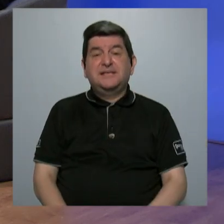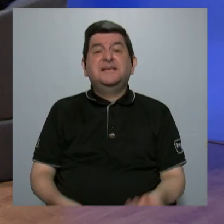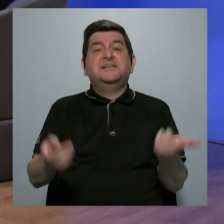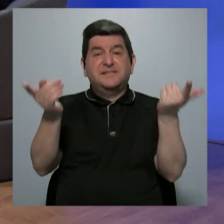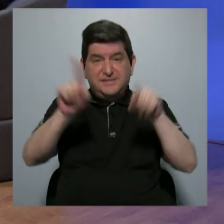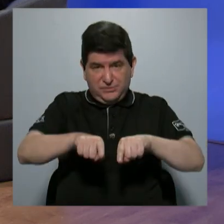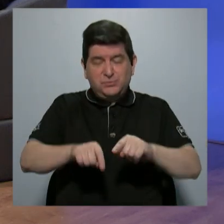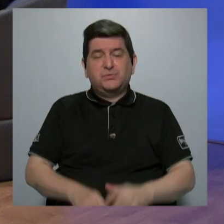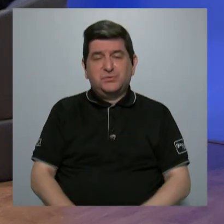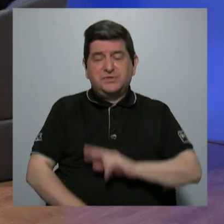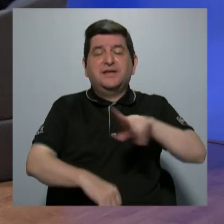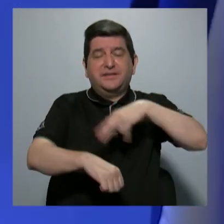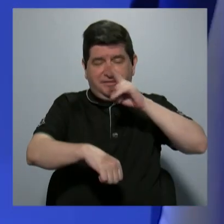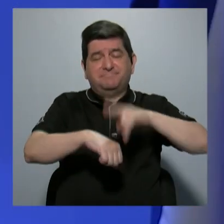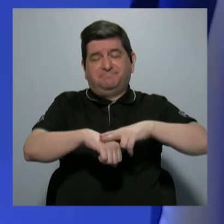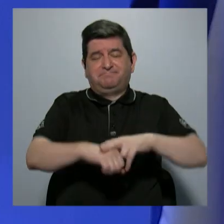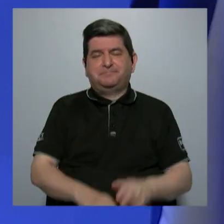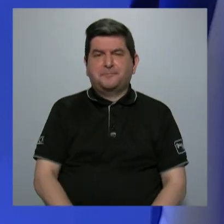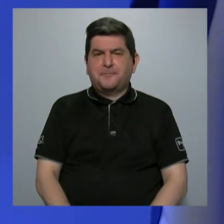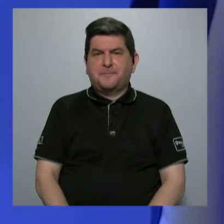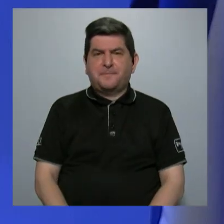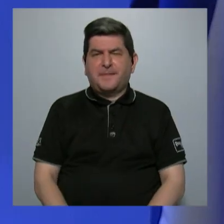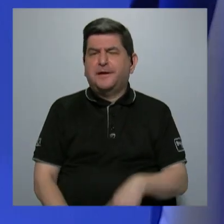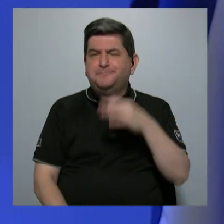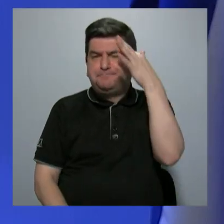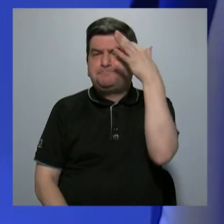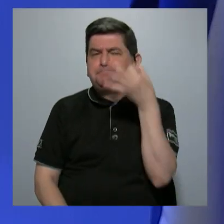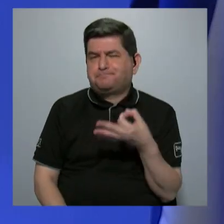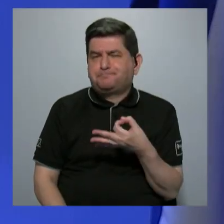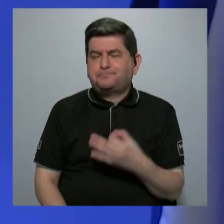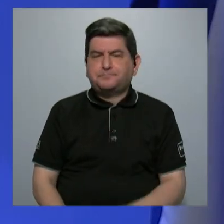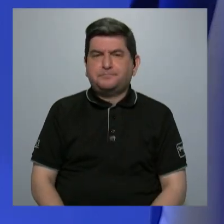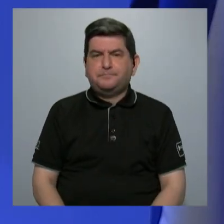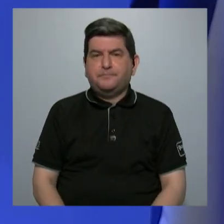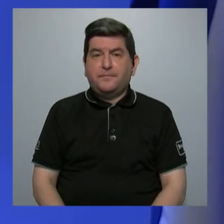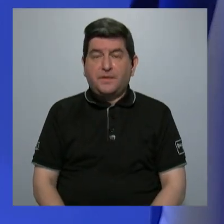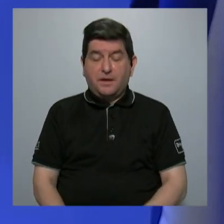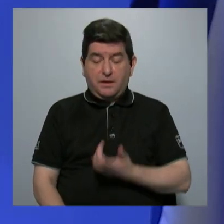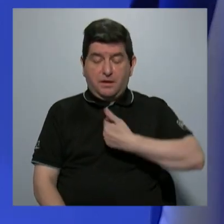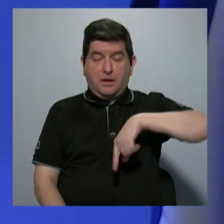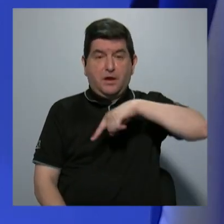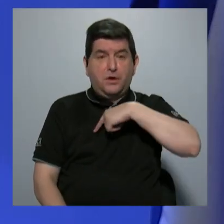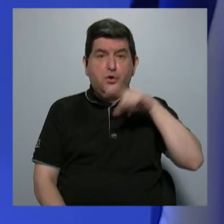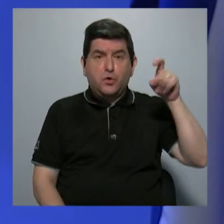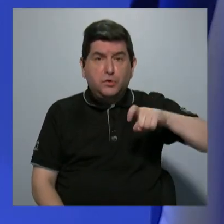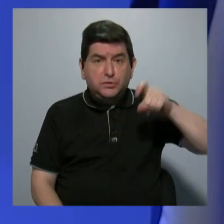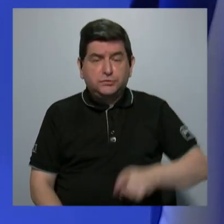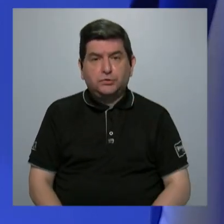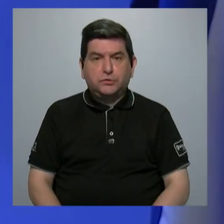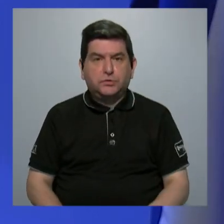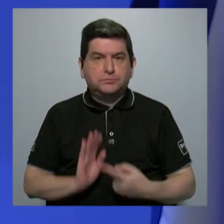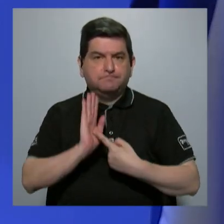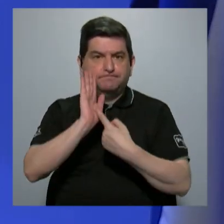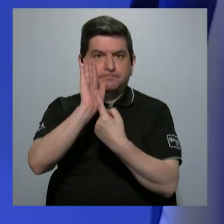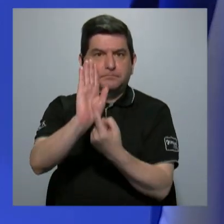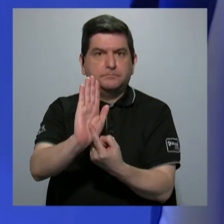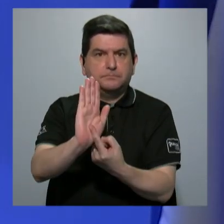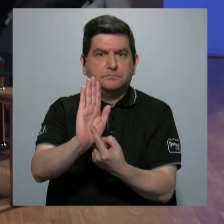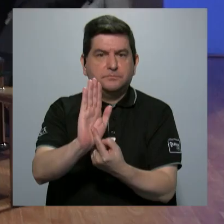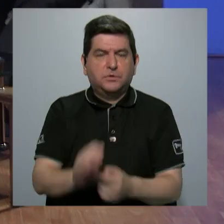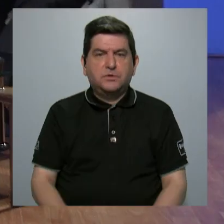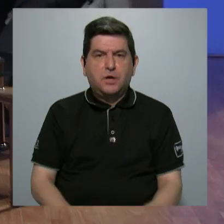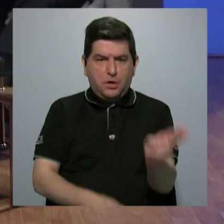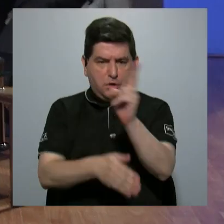a nivel nacional. Y creo que aquí lo que nos toca es nuevamente demostrar por qué somos